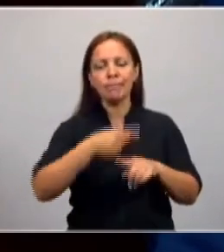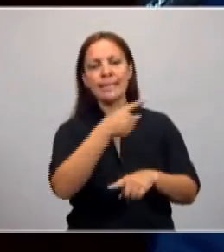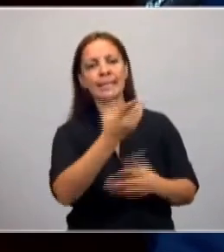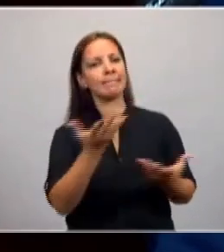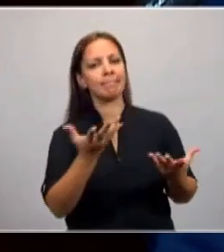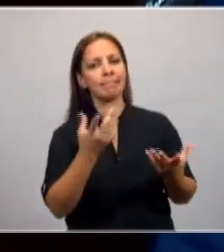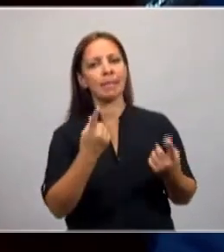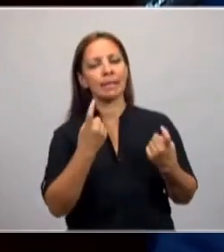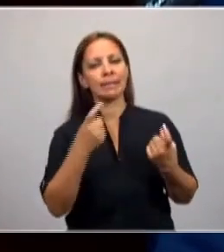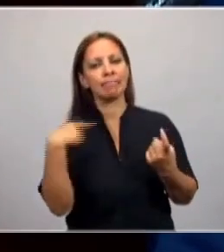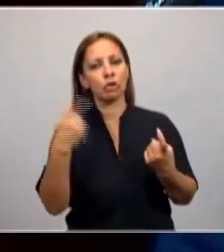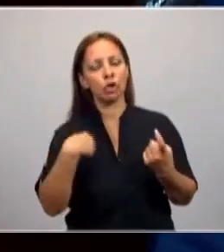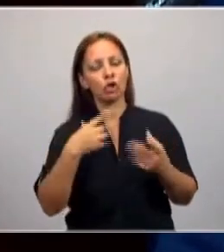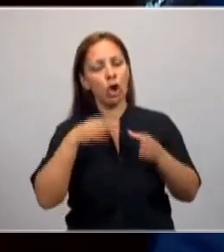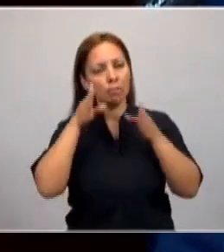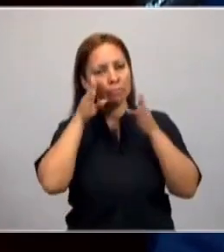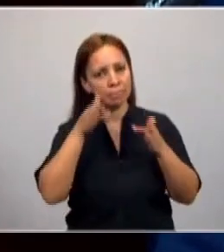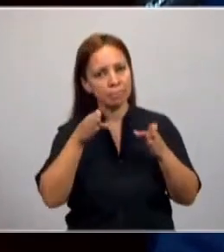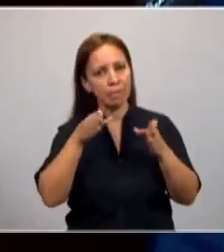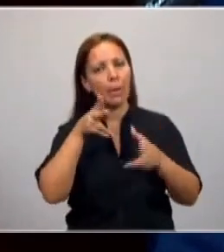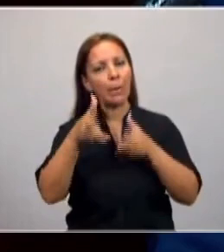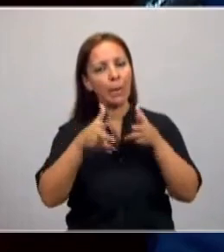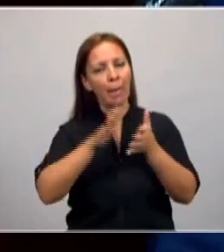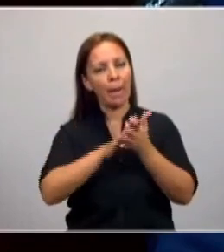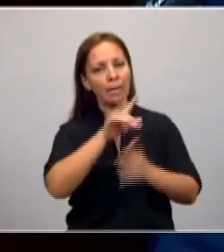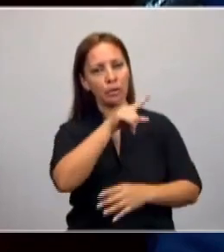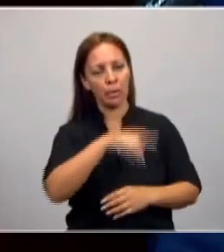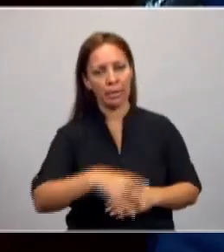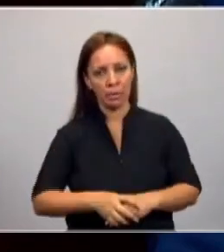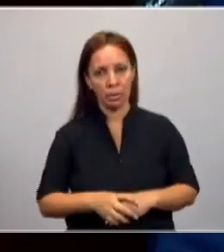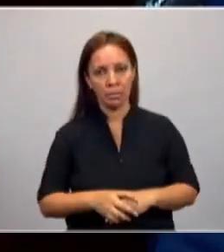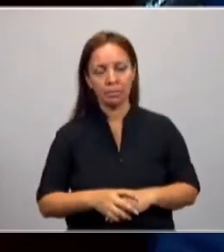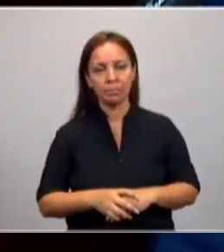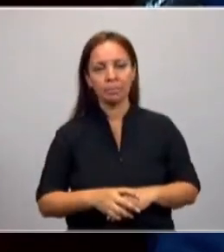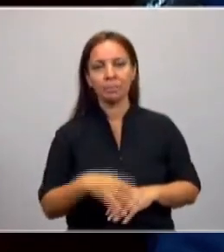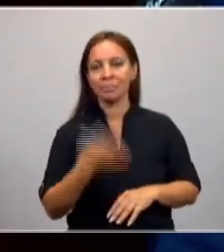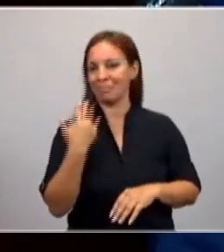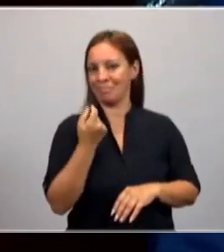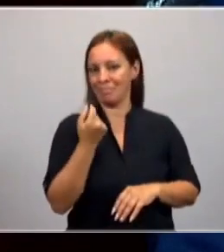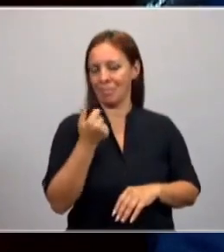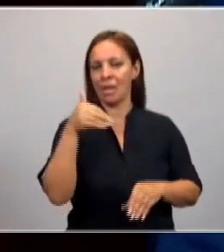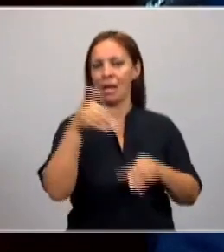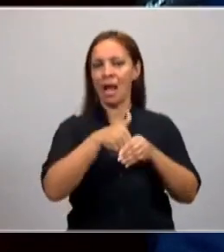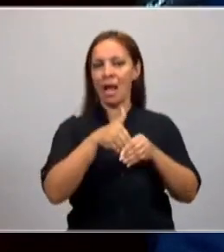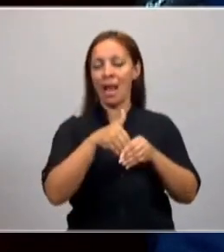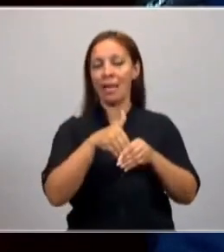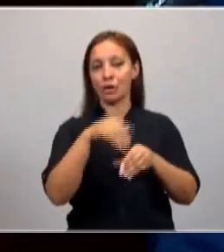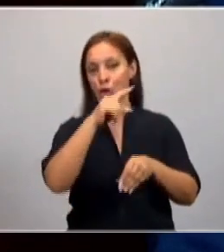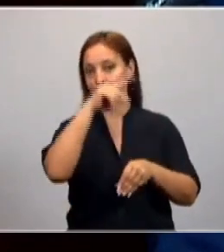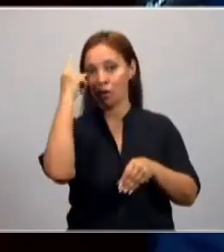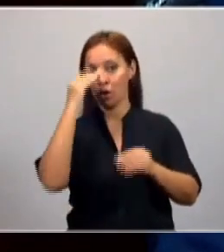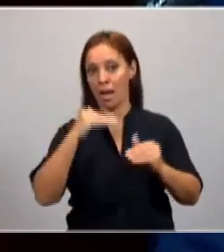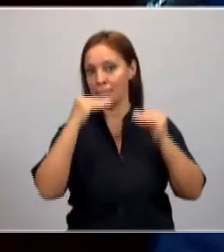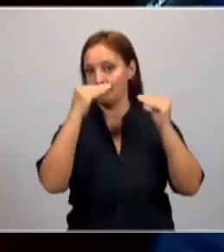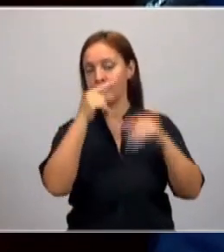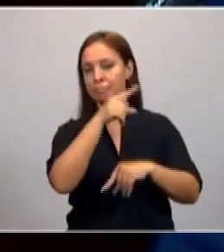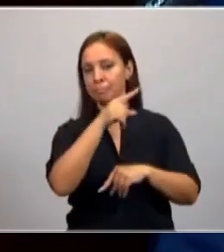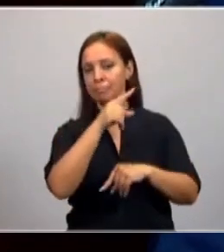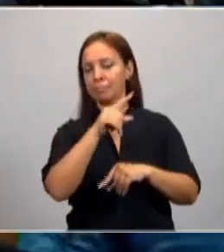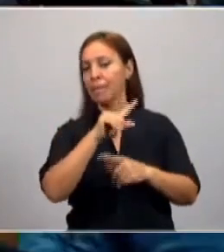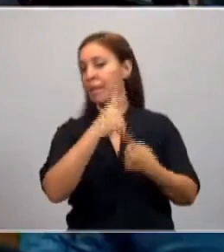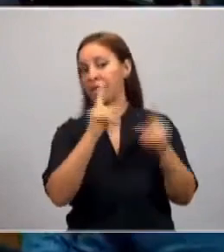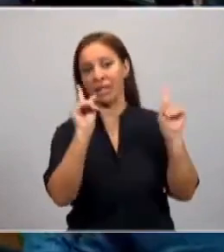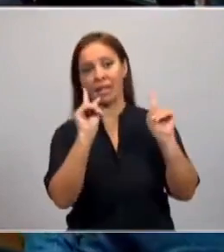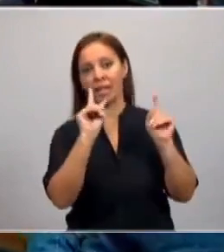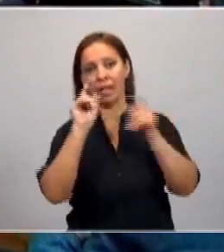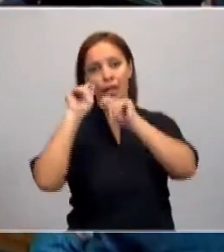indispensable dedicar un tramo de este encuentro. En las recientes elecciones, a nivel nacional, ganó otro rumbo, otras